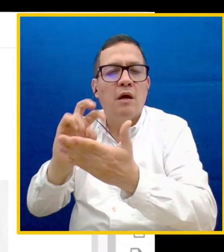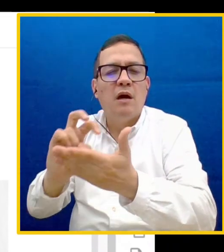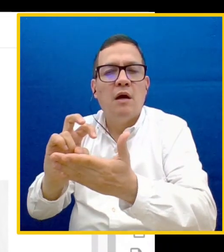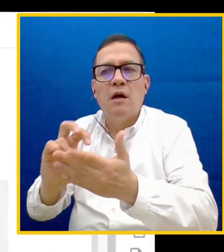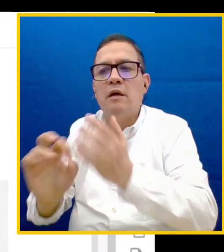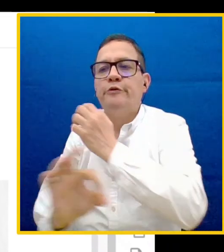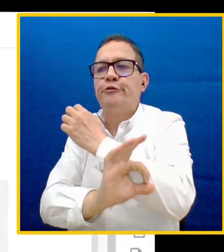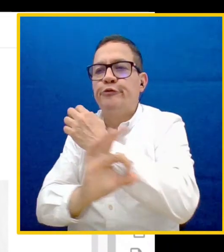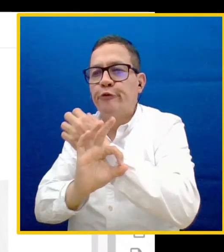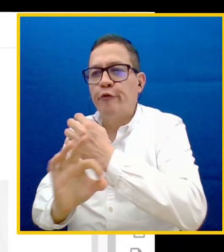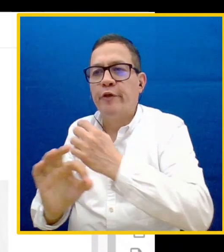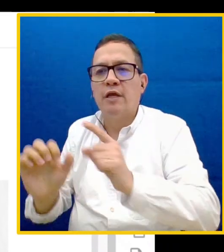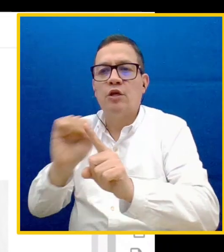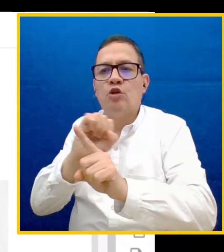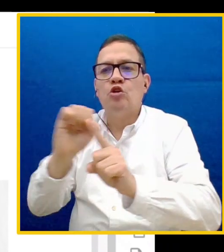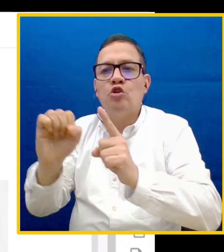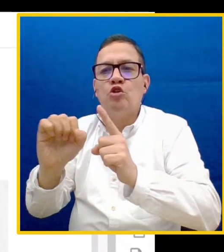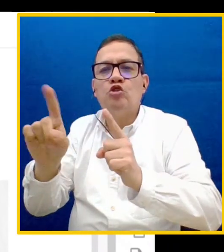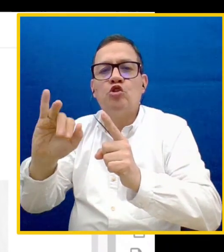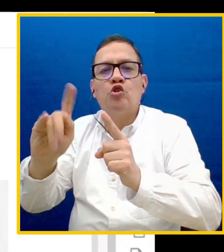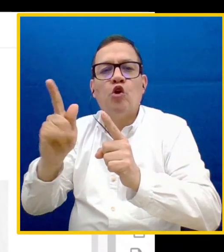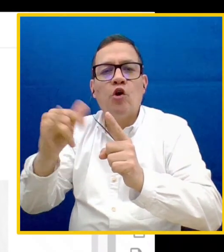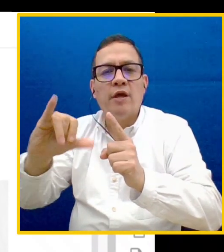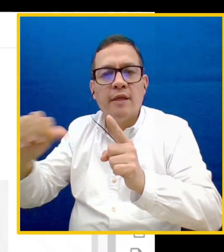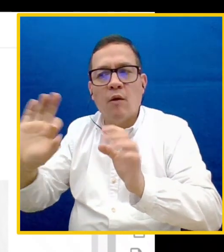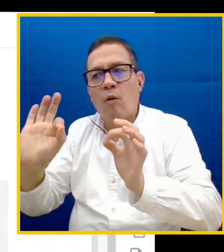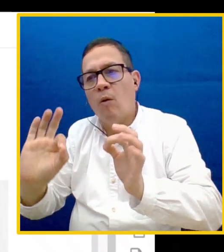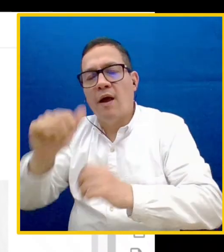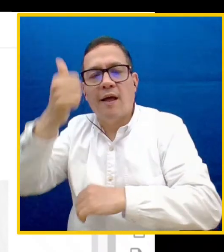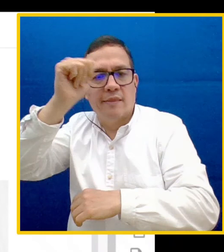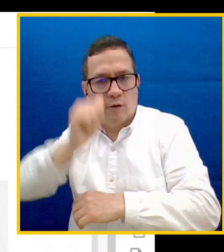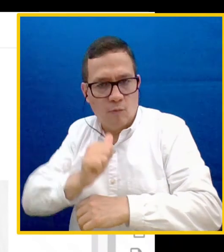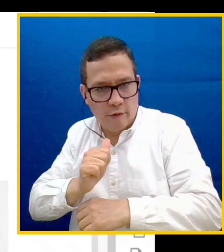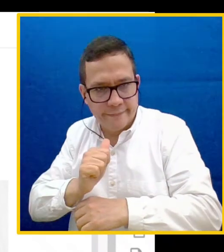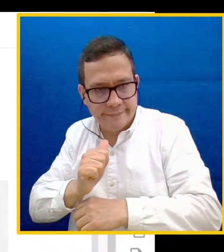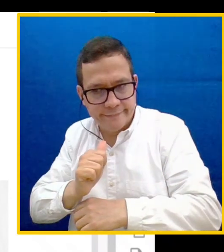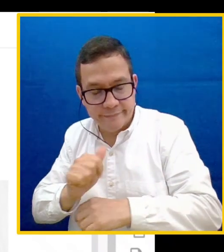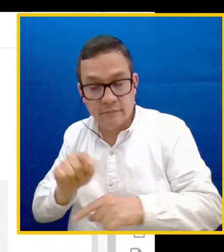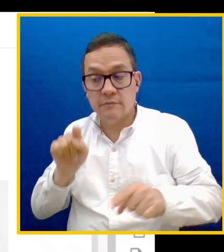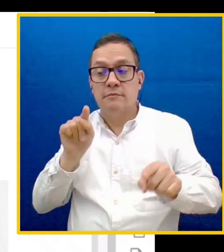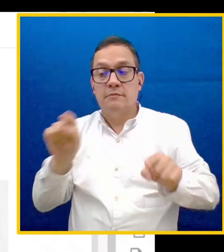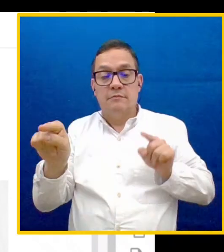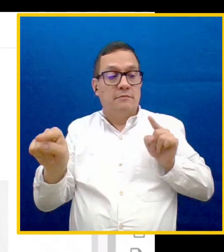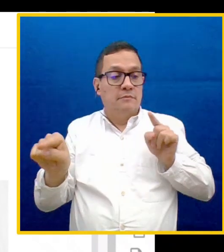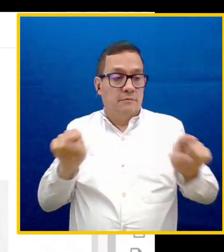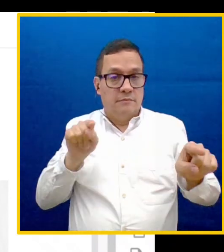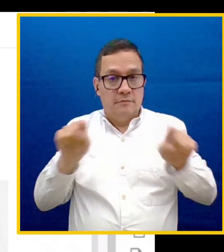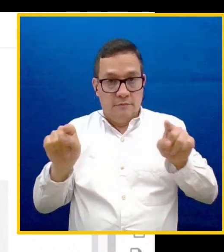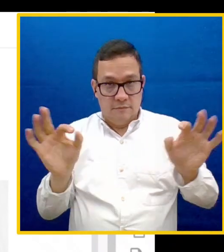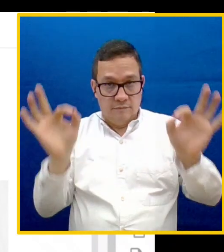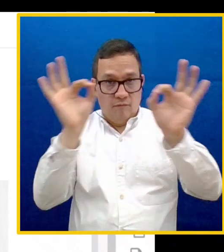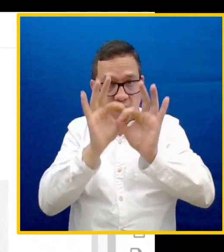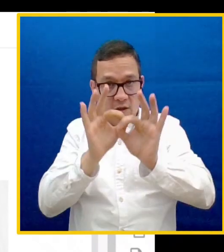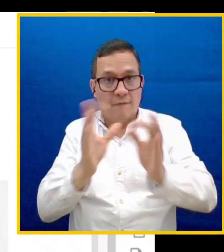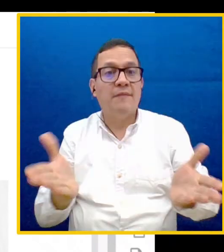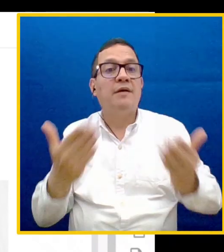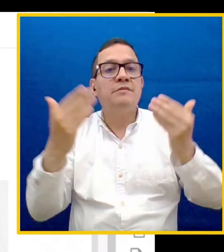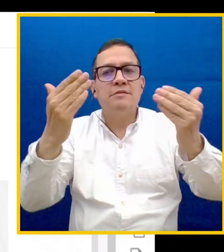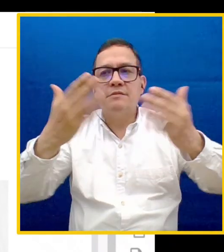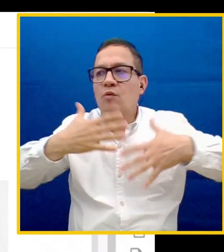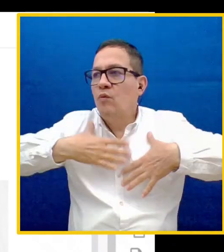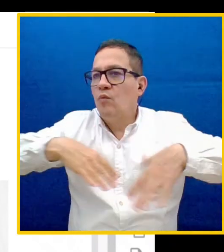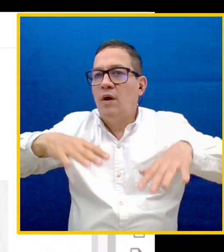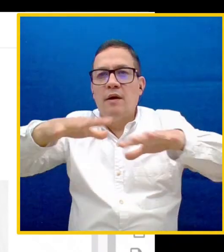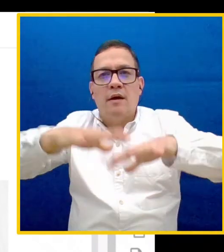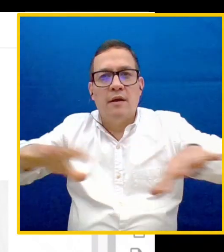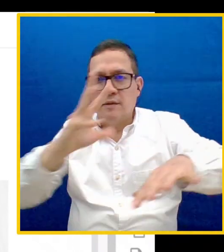la sociología o la antropología. Ambos enfoques, sin embargo, son útiles para todas las